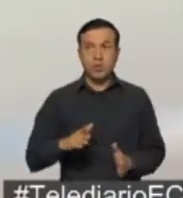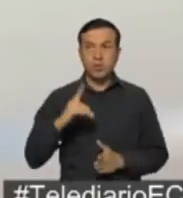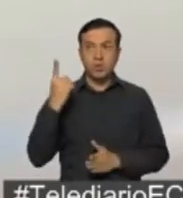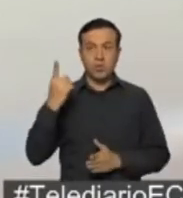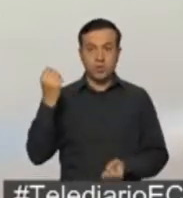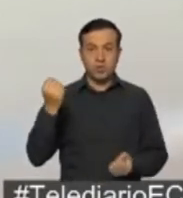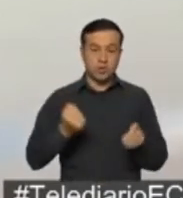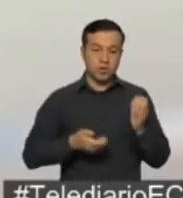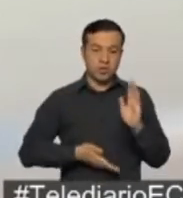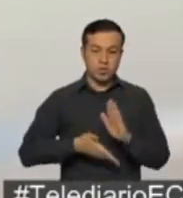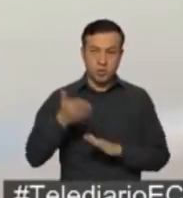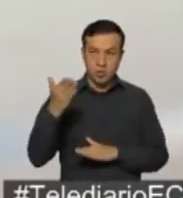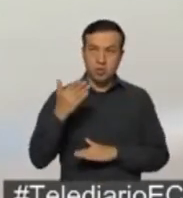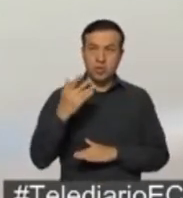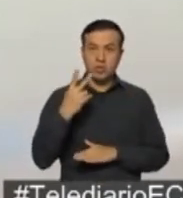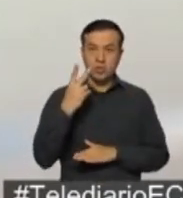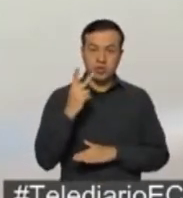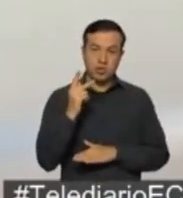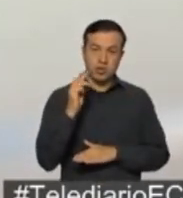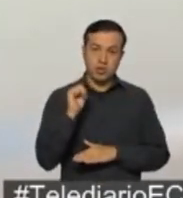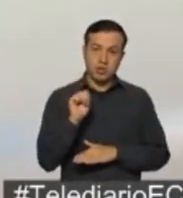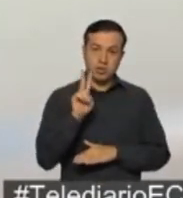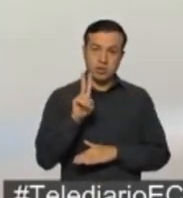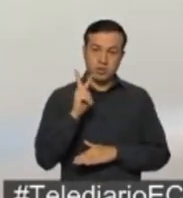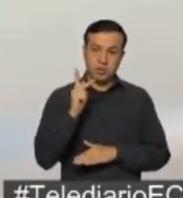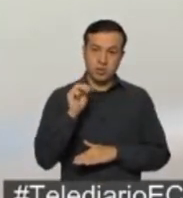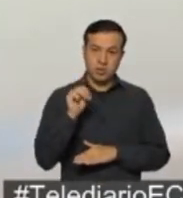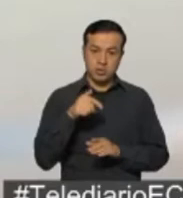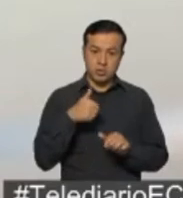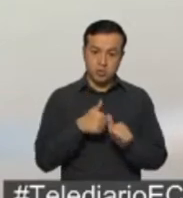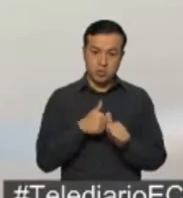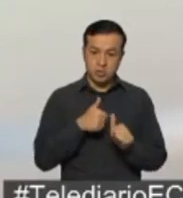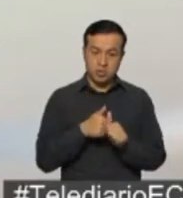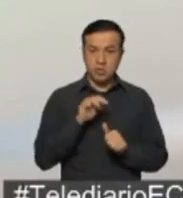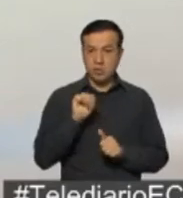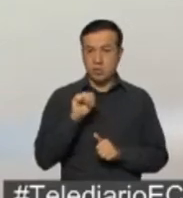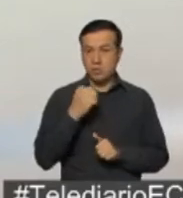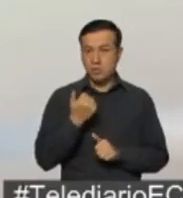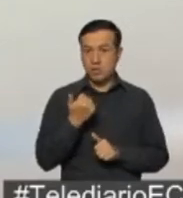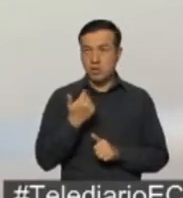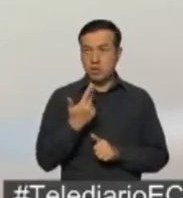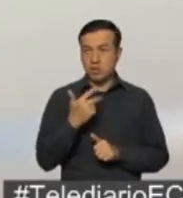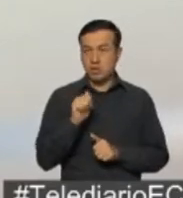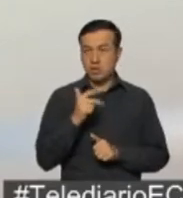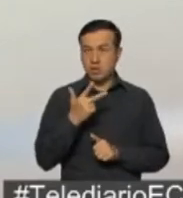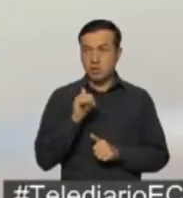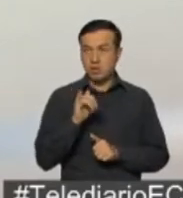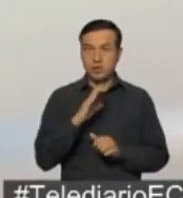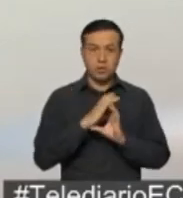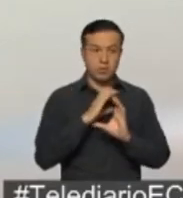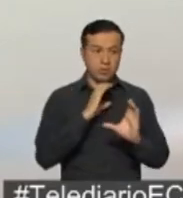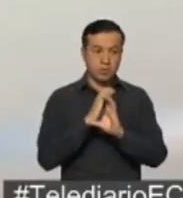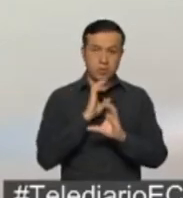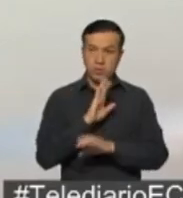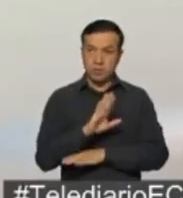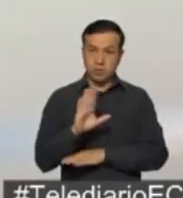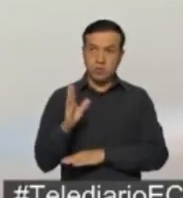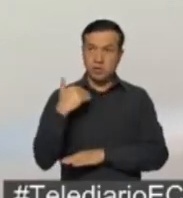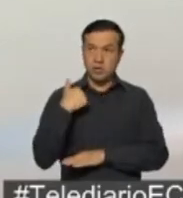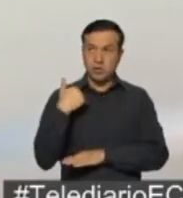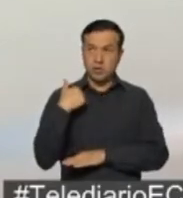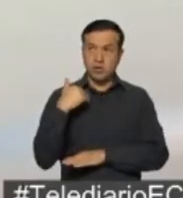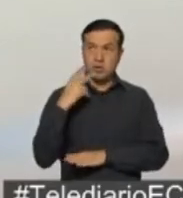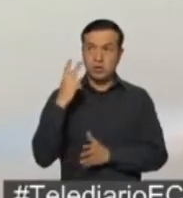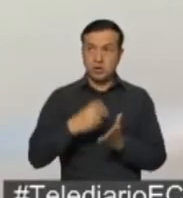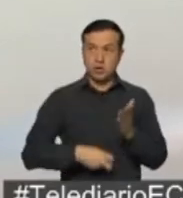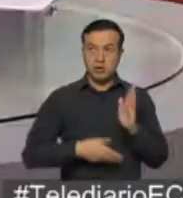carril exclusivo en los 2 kilómetros previos al peaje de Machachi, para que los buses intraprovinciales que tengan un TAC